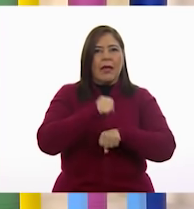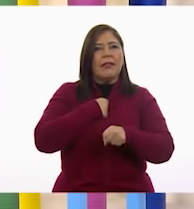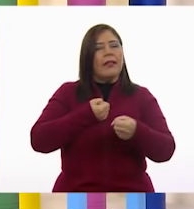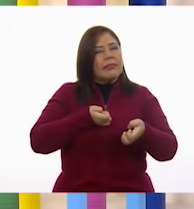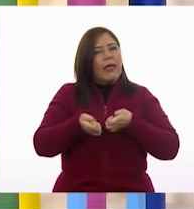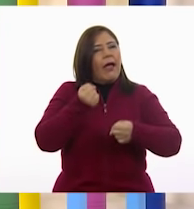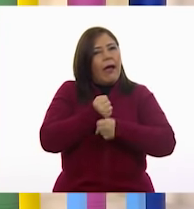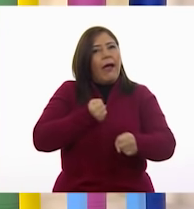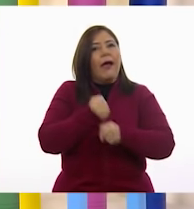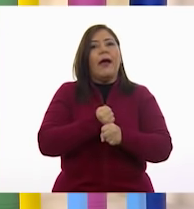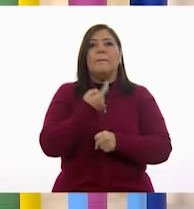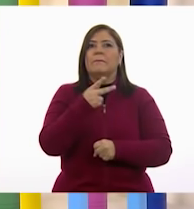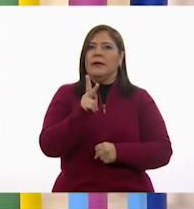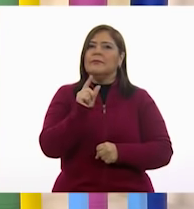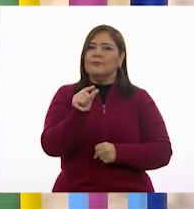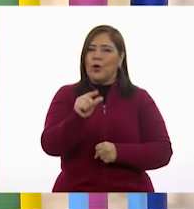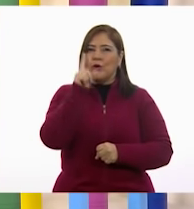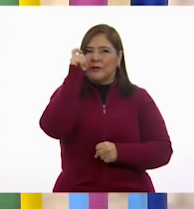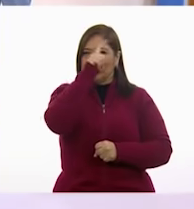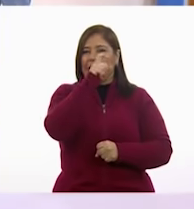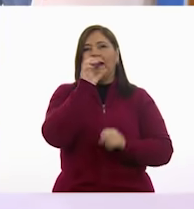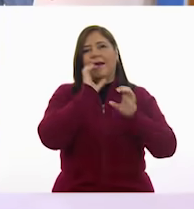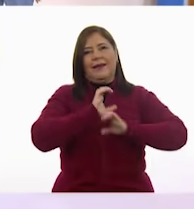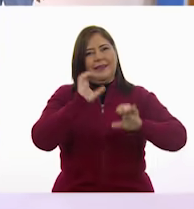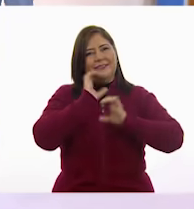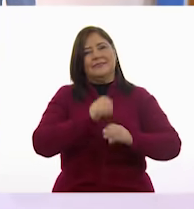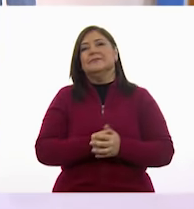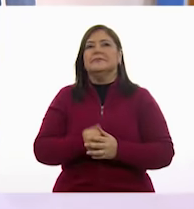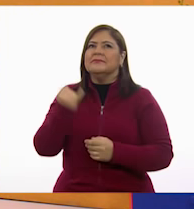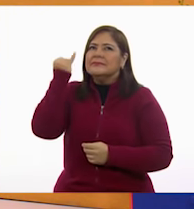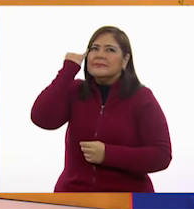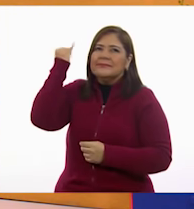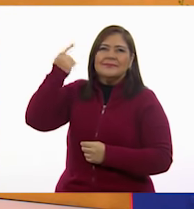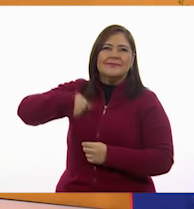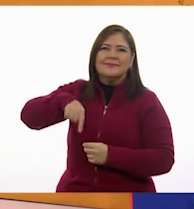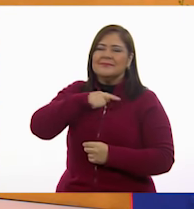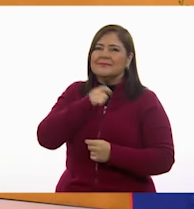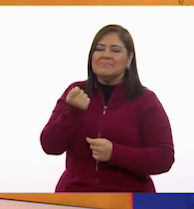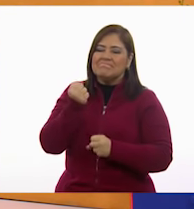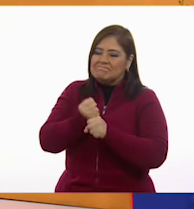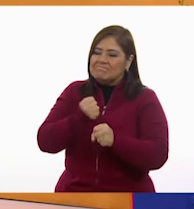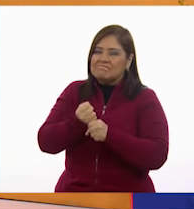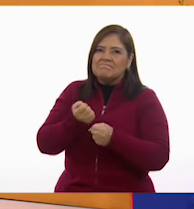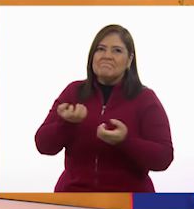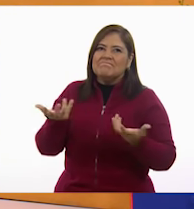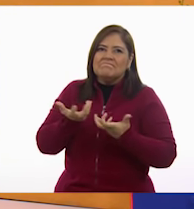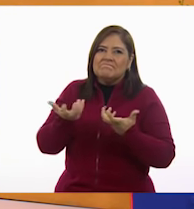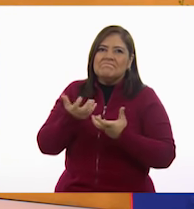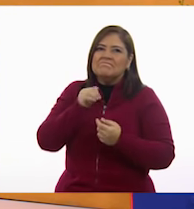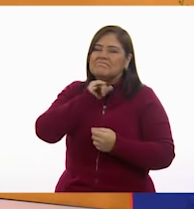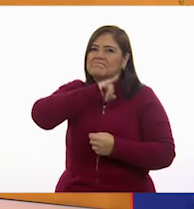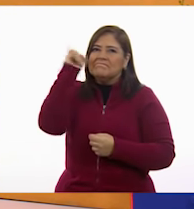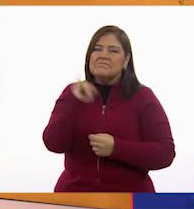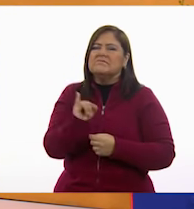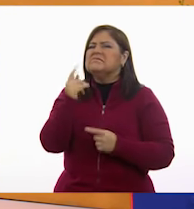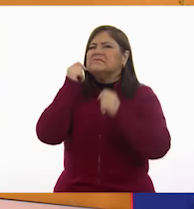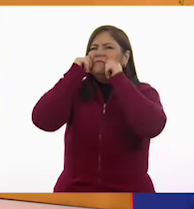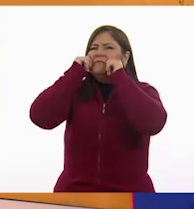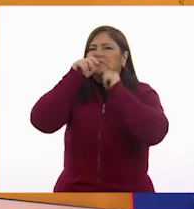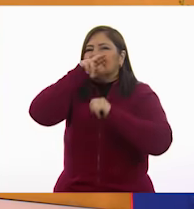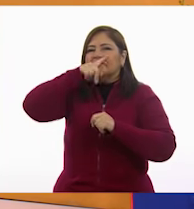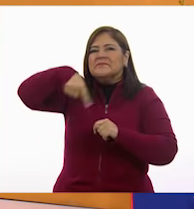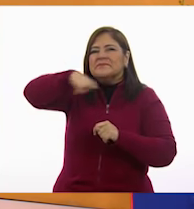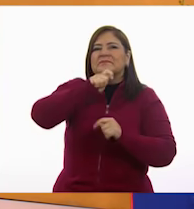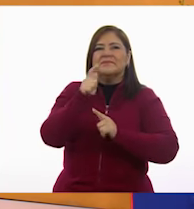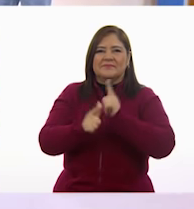sigue costando trabajo, sobre todo por la canción. Ay, imagínense nosotros que no hemos ensayado nunca. Pero vamos, no se preocupen, lo hacemos despacio. Y